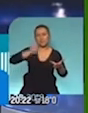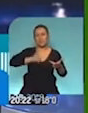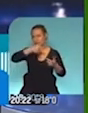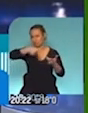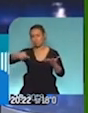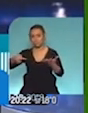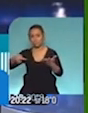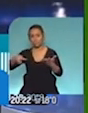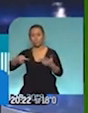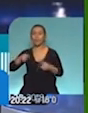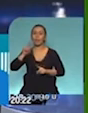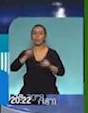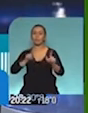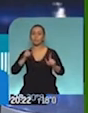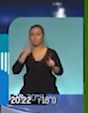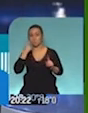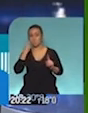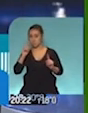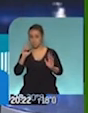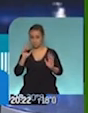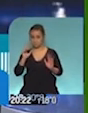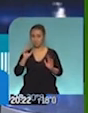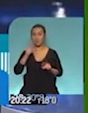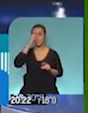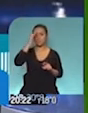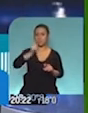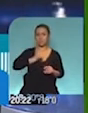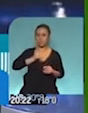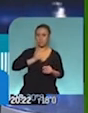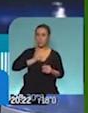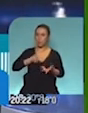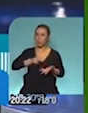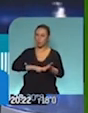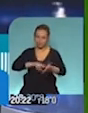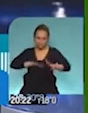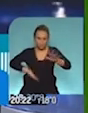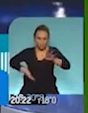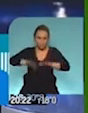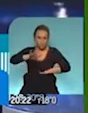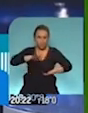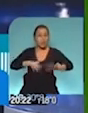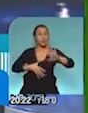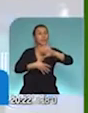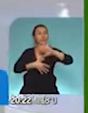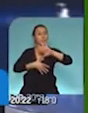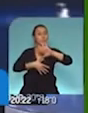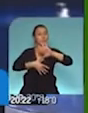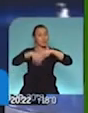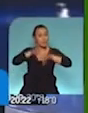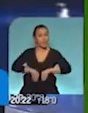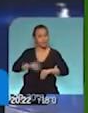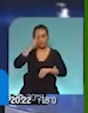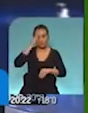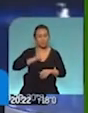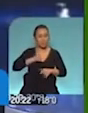Gracias, Esteban, por atendernos. Hola, ¿qué tal? Muchas gracias por la invitación, un gusto poder compartir